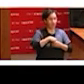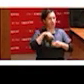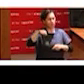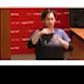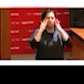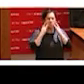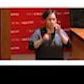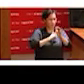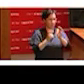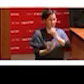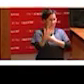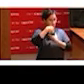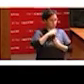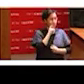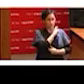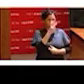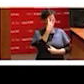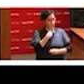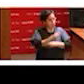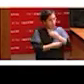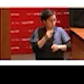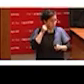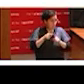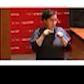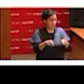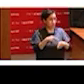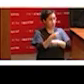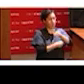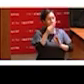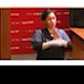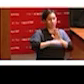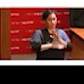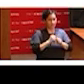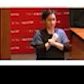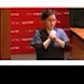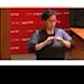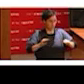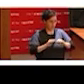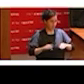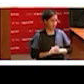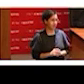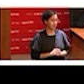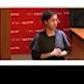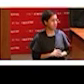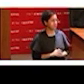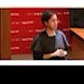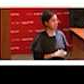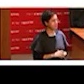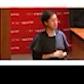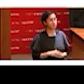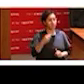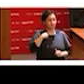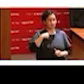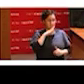fundación 11 y que nos dedicamos a eso a desarrollar eh los programas de empleo y formación eh eh actualmente fcc